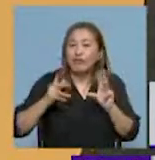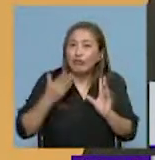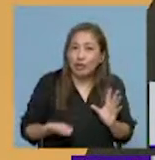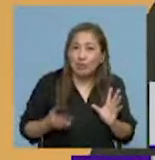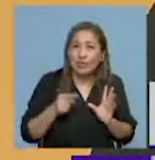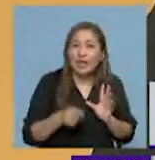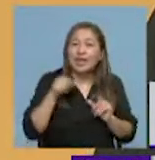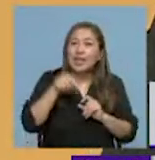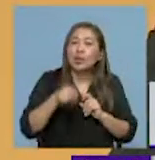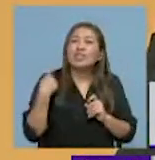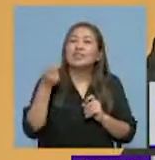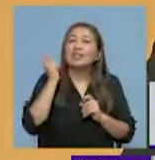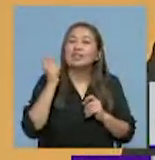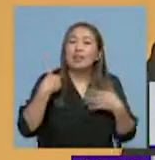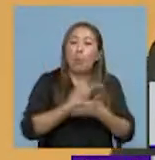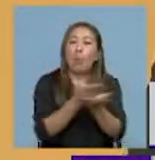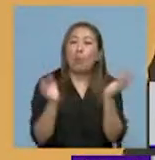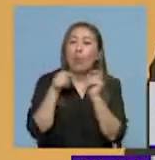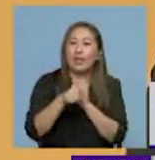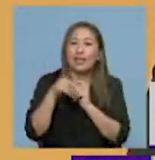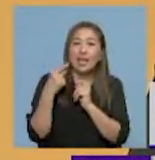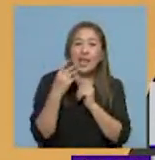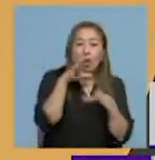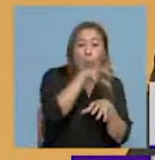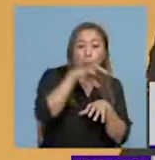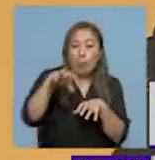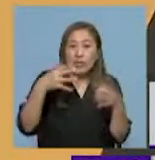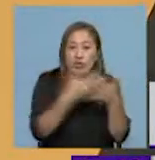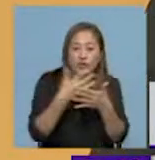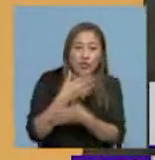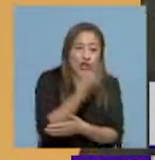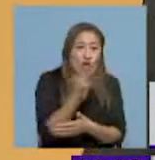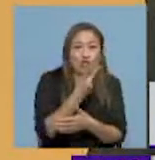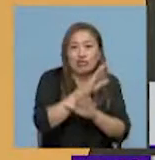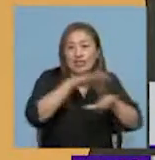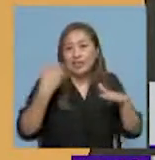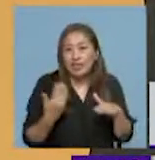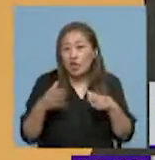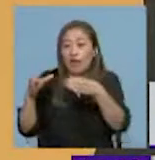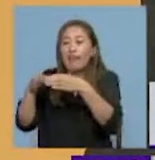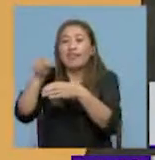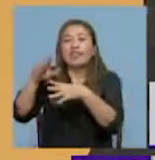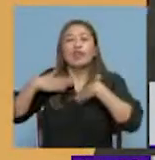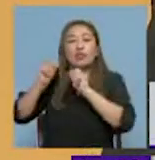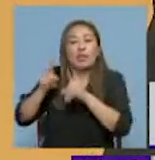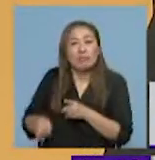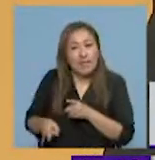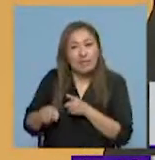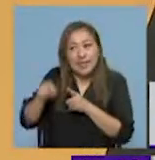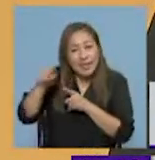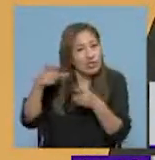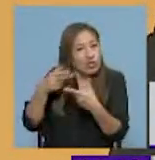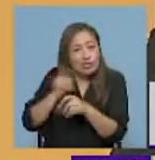lo que están expuestos aparte de estas dos víctimas pequeñas es el equipo sanitario y eso no está bueno